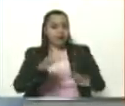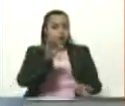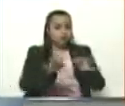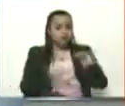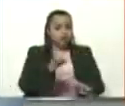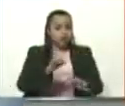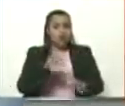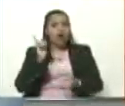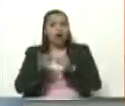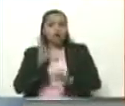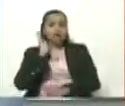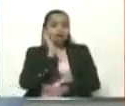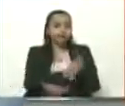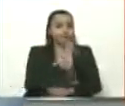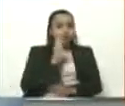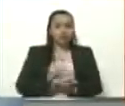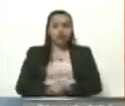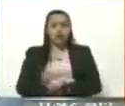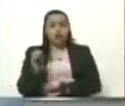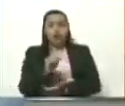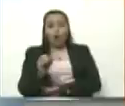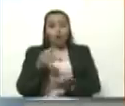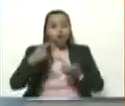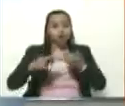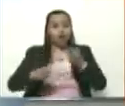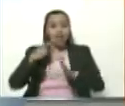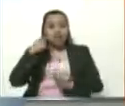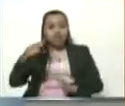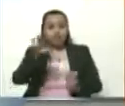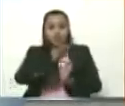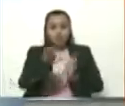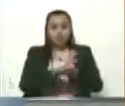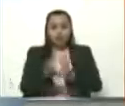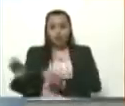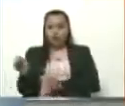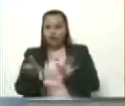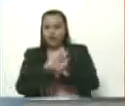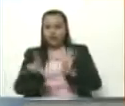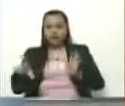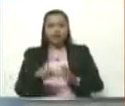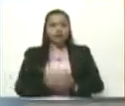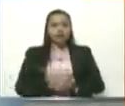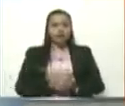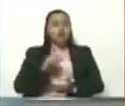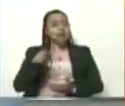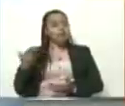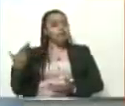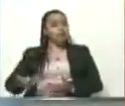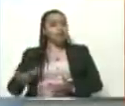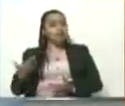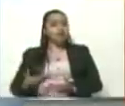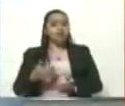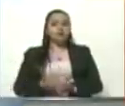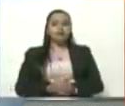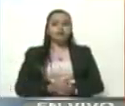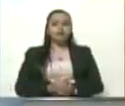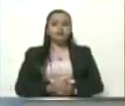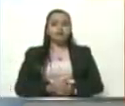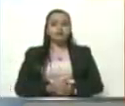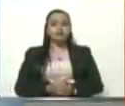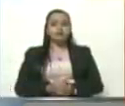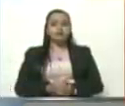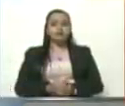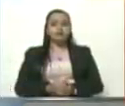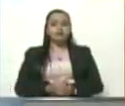los ilícitos que establece la constitución y la ley sino lo más importante haberle